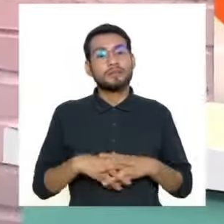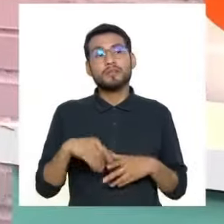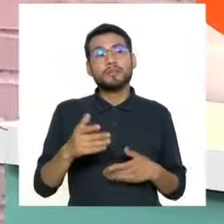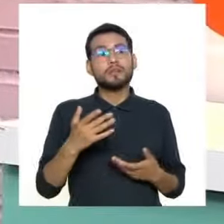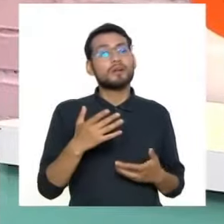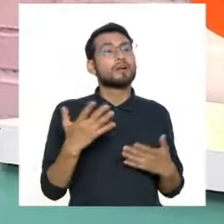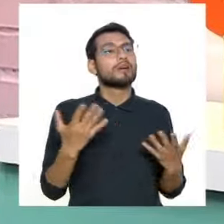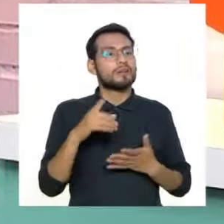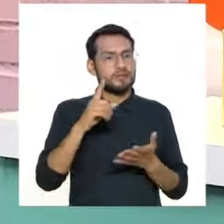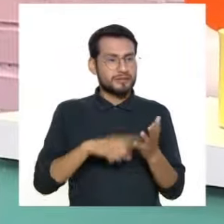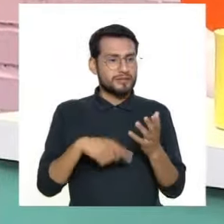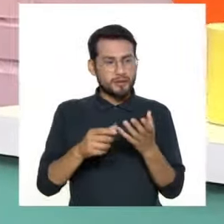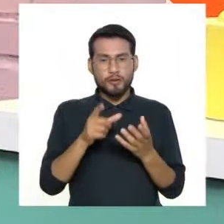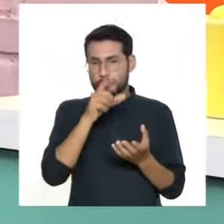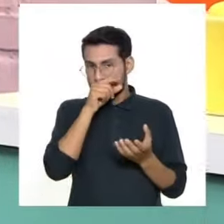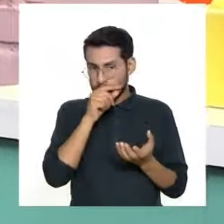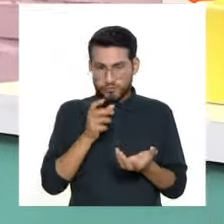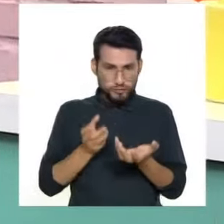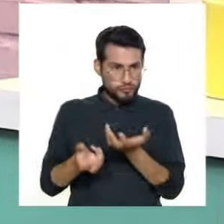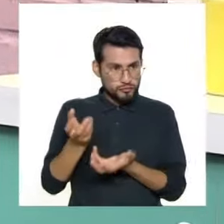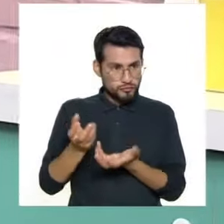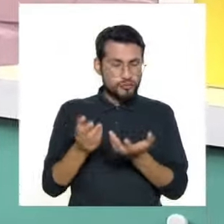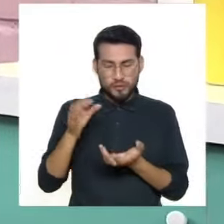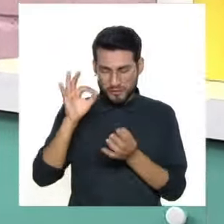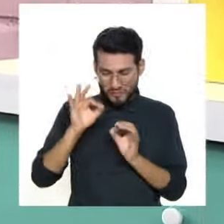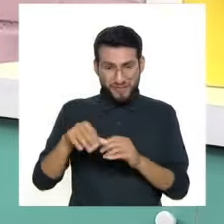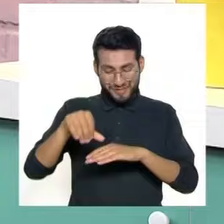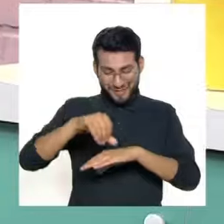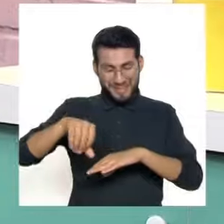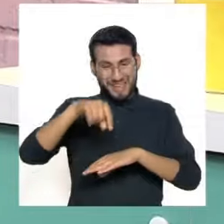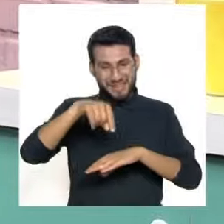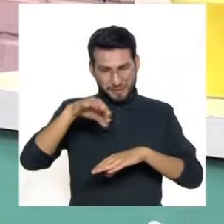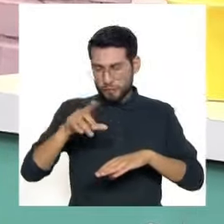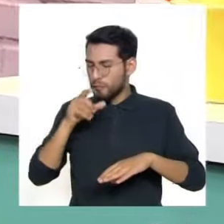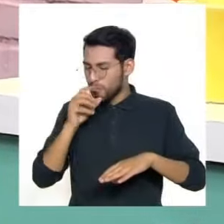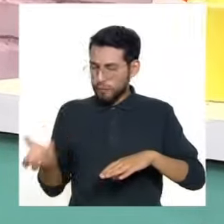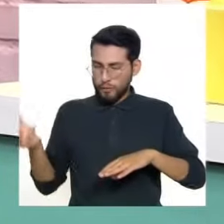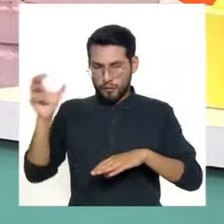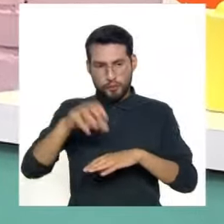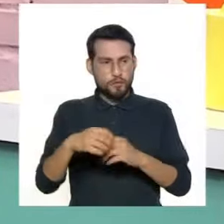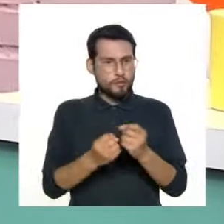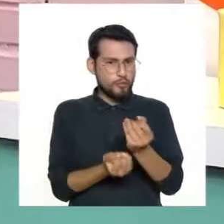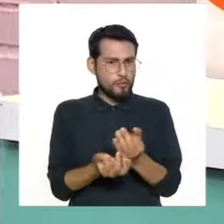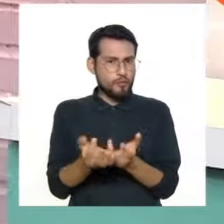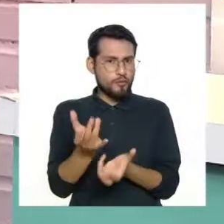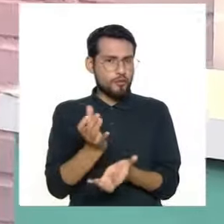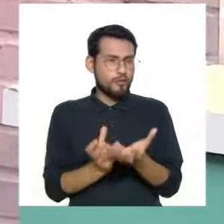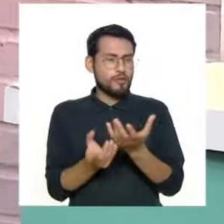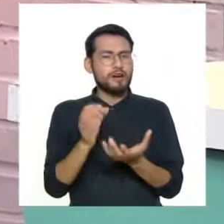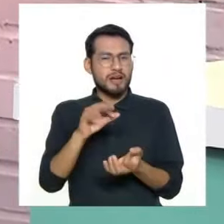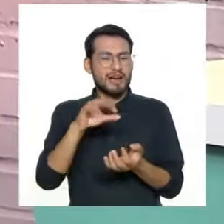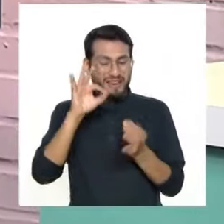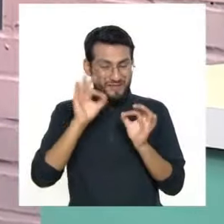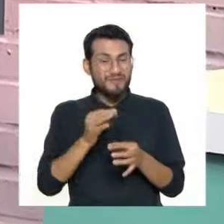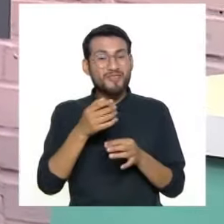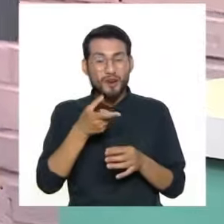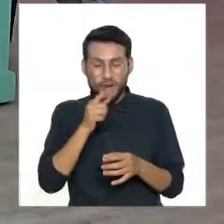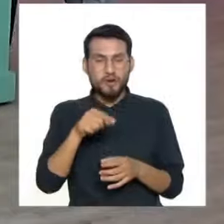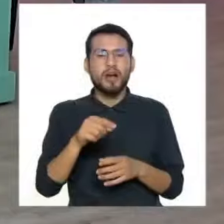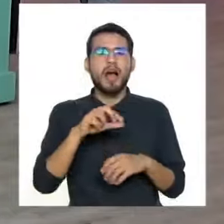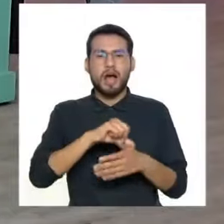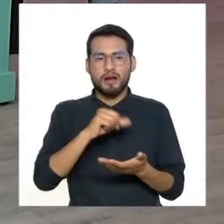juguito es donde se va a cocer el pollo una que el pollo esté bien cocido en ese juguito se va a hacer el arroz pis una consulta